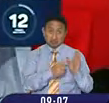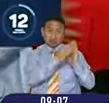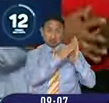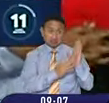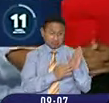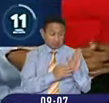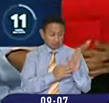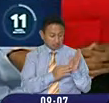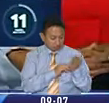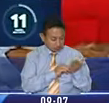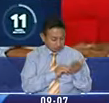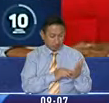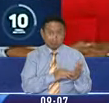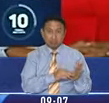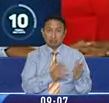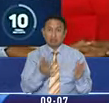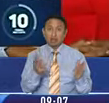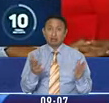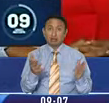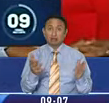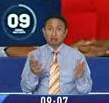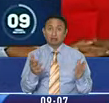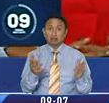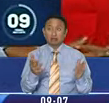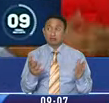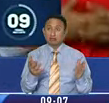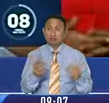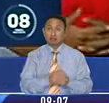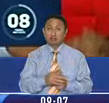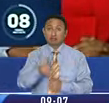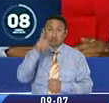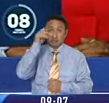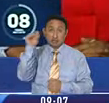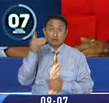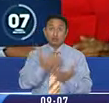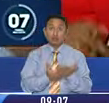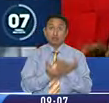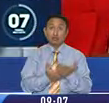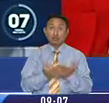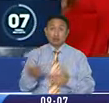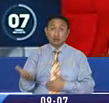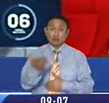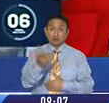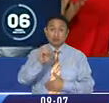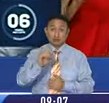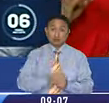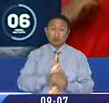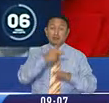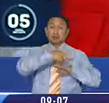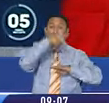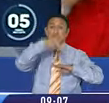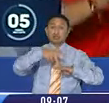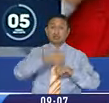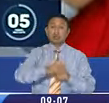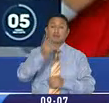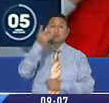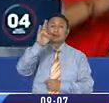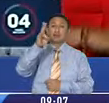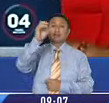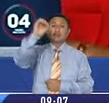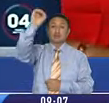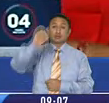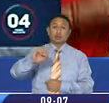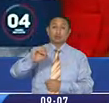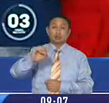nada, en tu plan que presentaste al CNE. Lazo y el modelo que tú representas redujo en Pichincha el